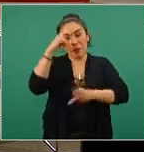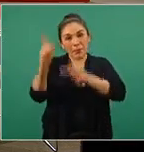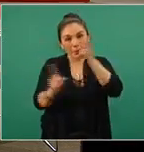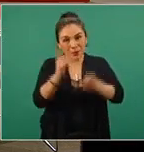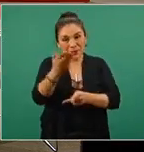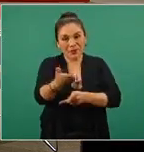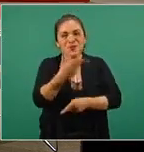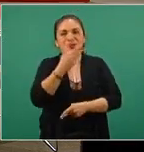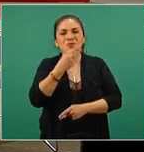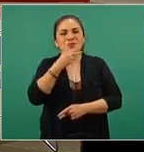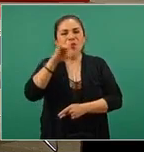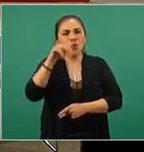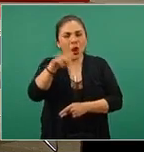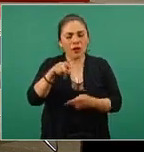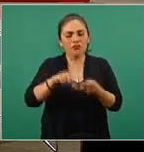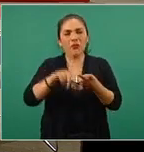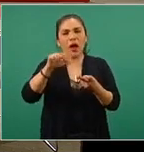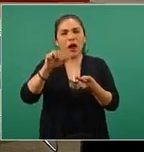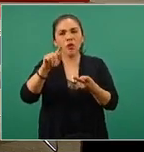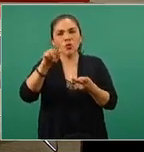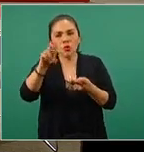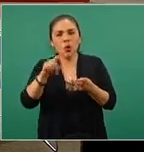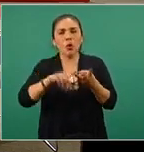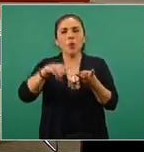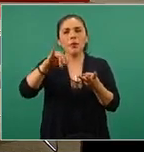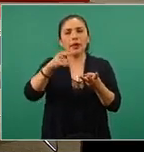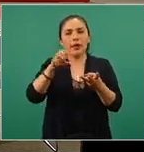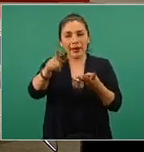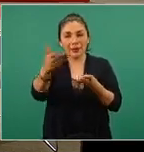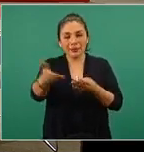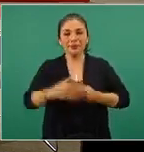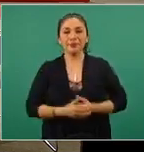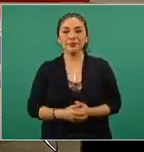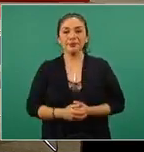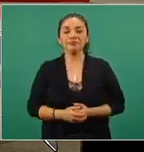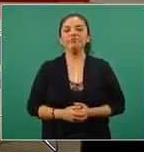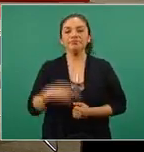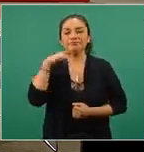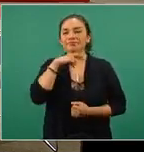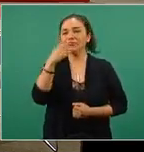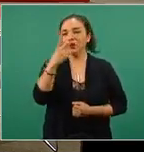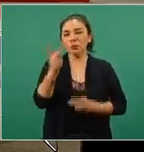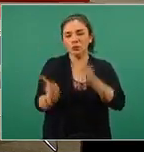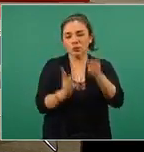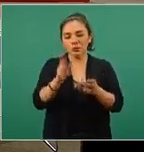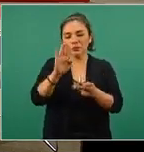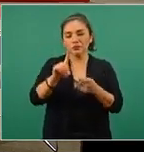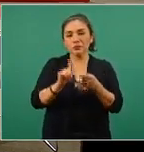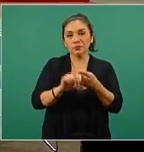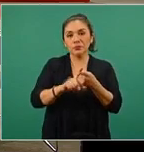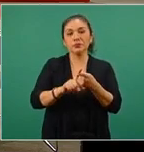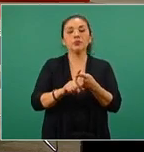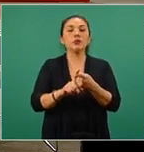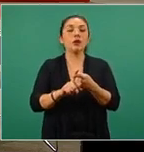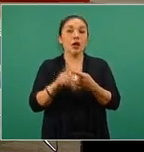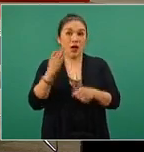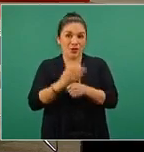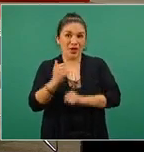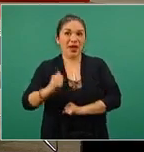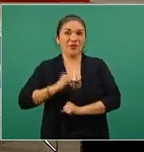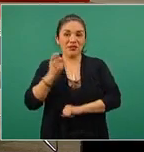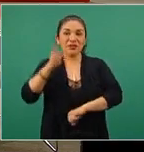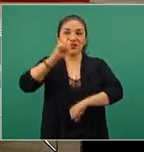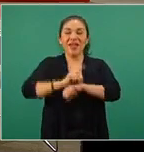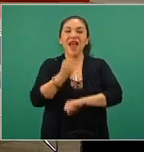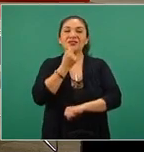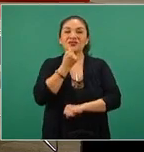Juan, Arturo y Miguel, para cerrar. Rápidamente, 2 preguntas. Primera, aprovechando que es el